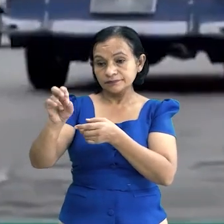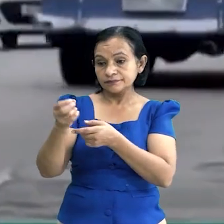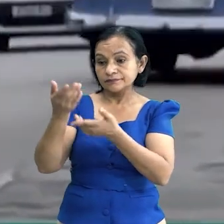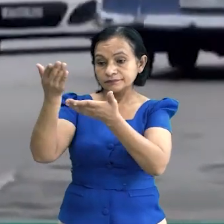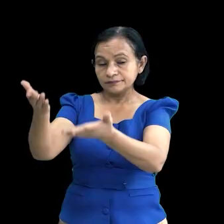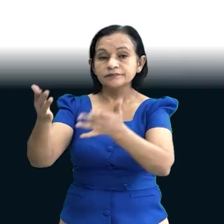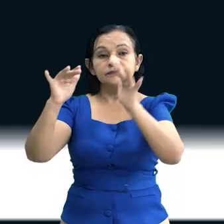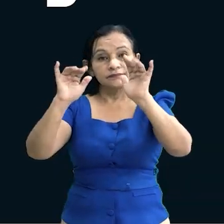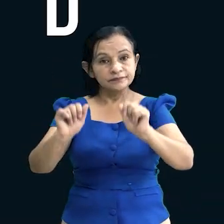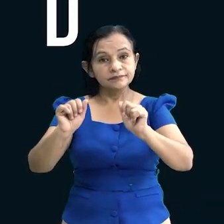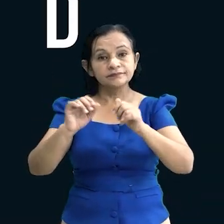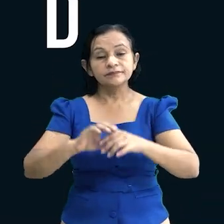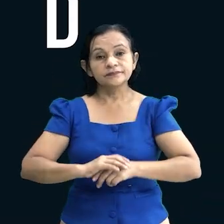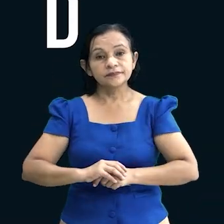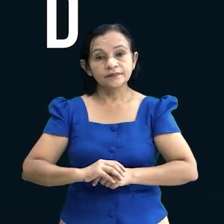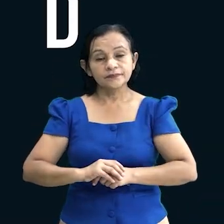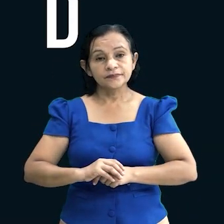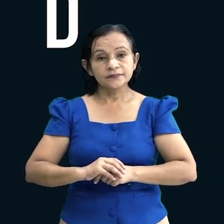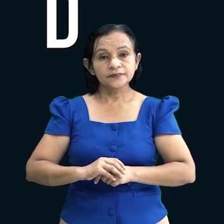la entrega.